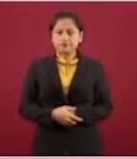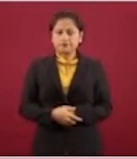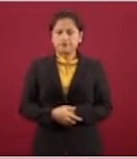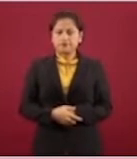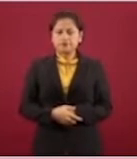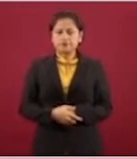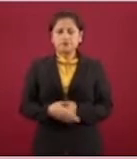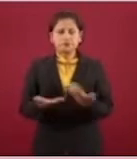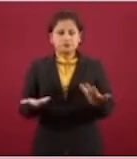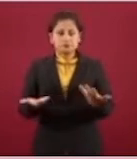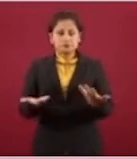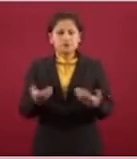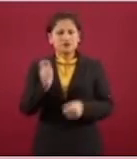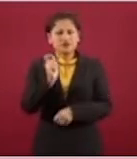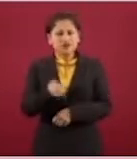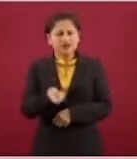significa que vamos a salir